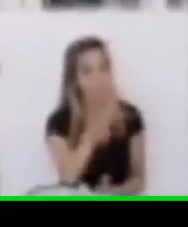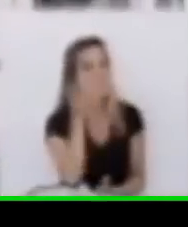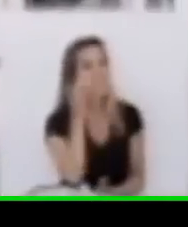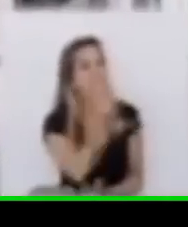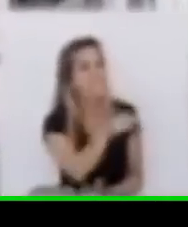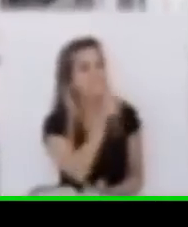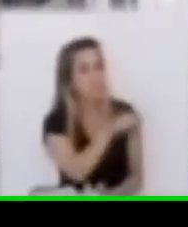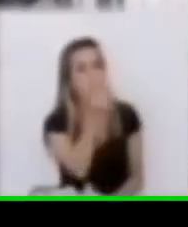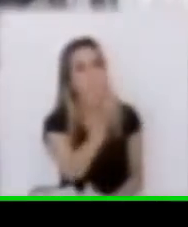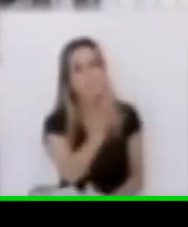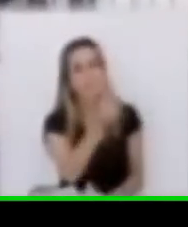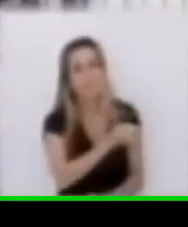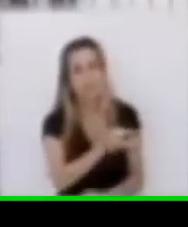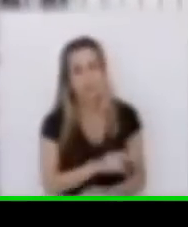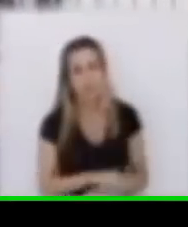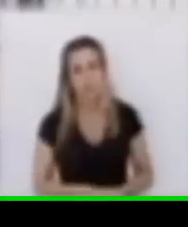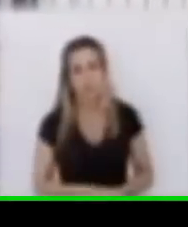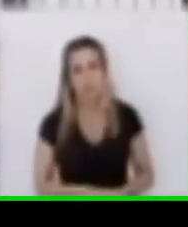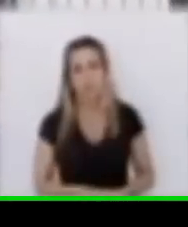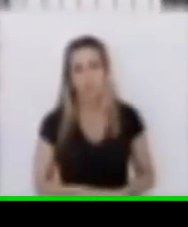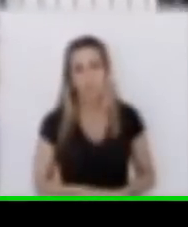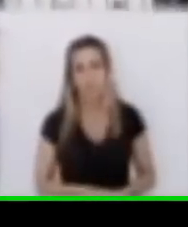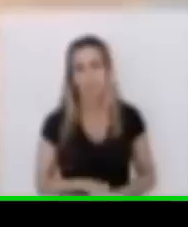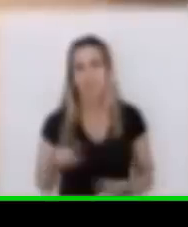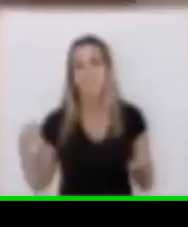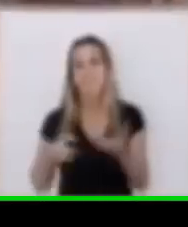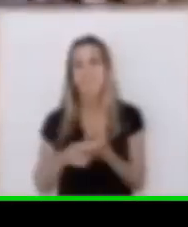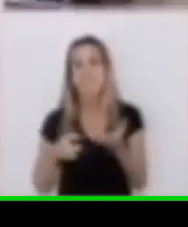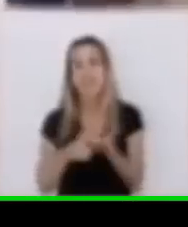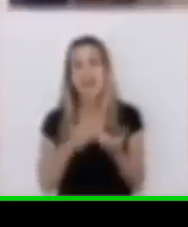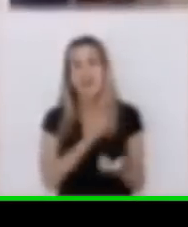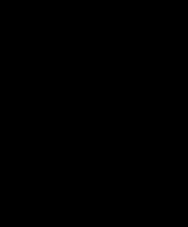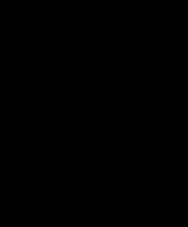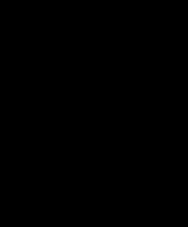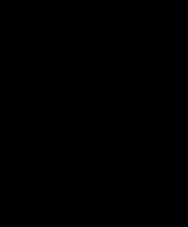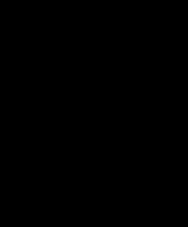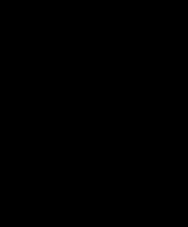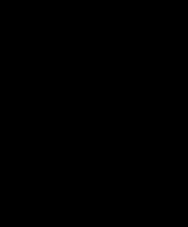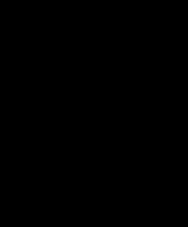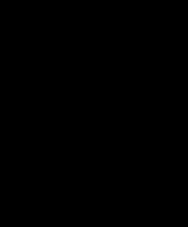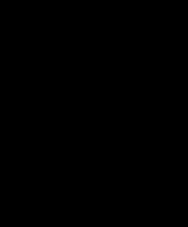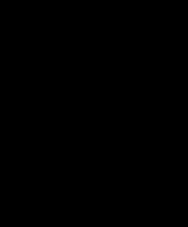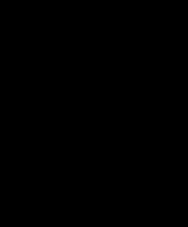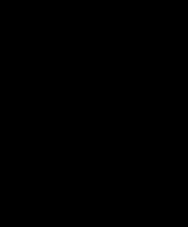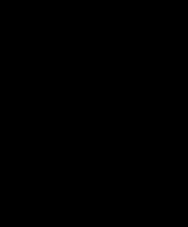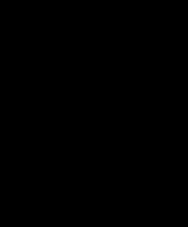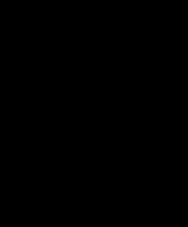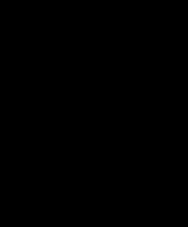la testigo, porque realmente esto está fuera de todo contexto.